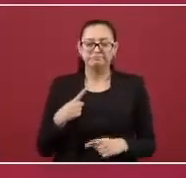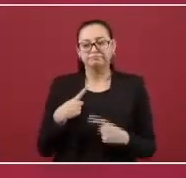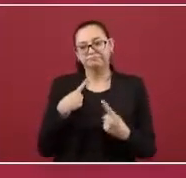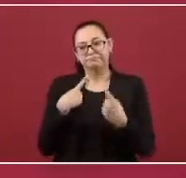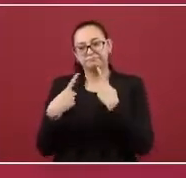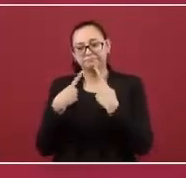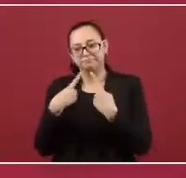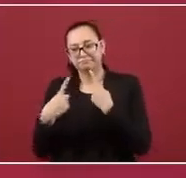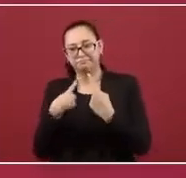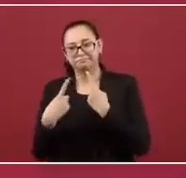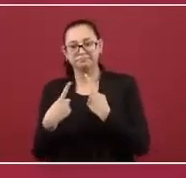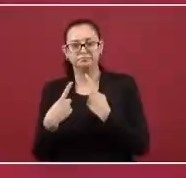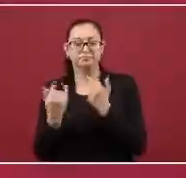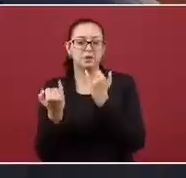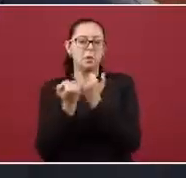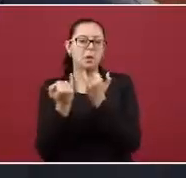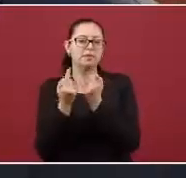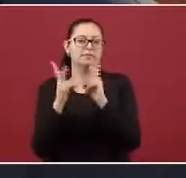sobre política exterior,